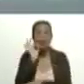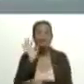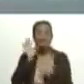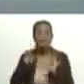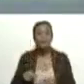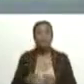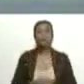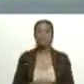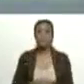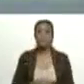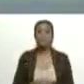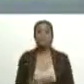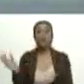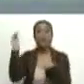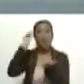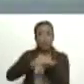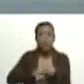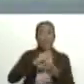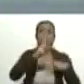Y hemos retomado